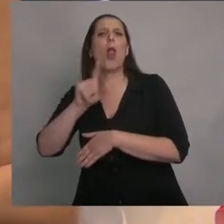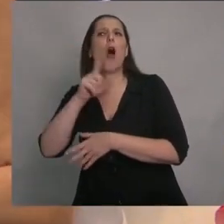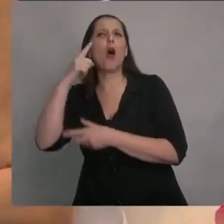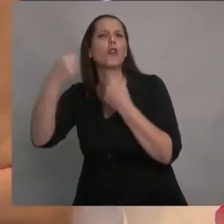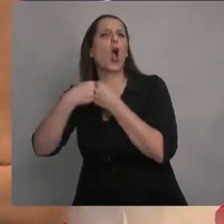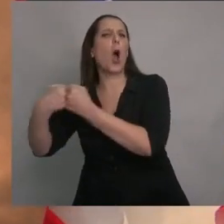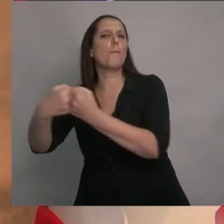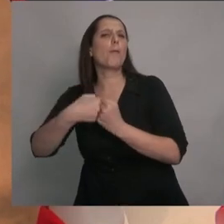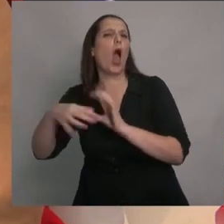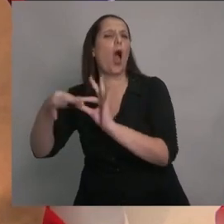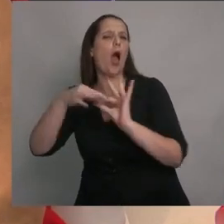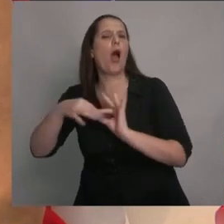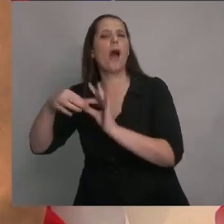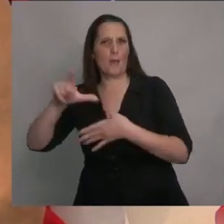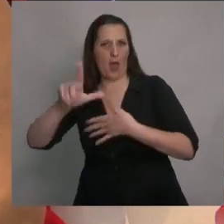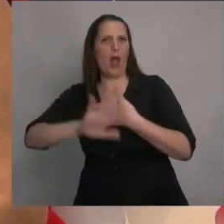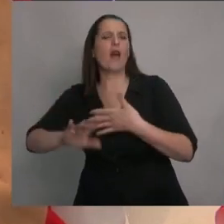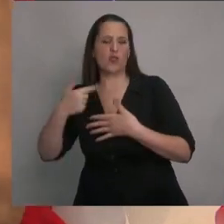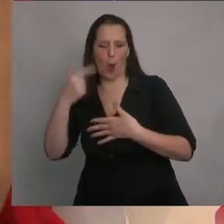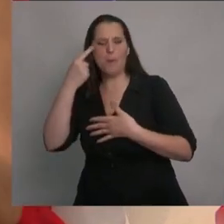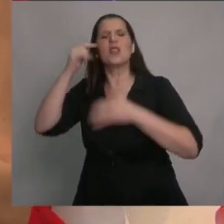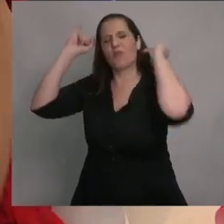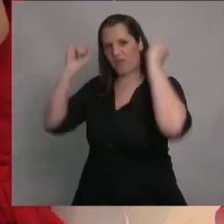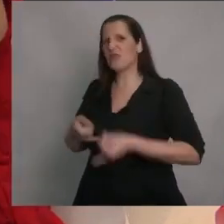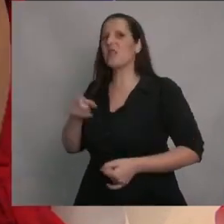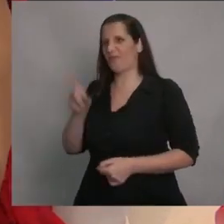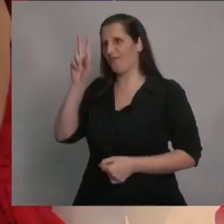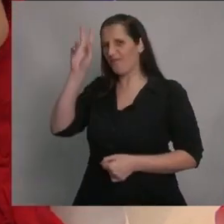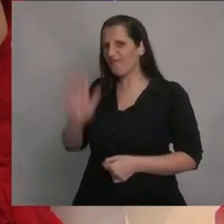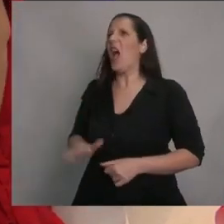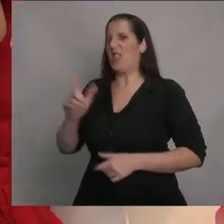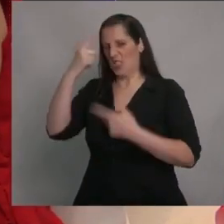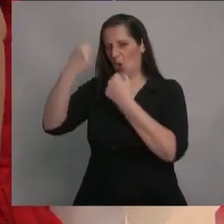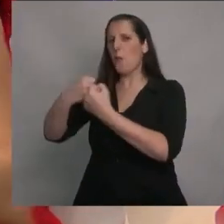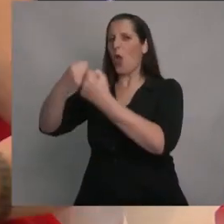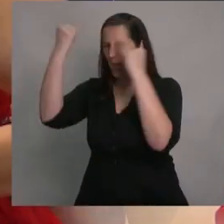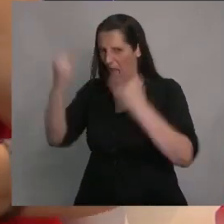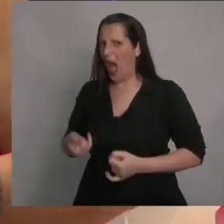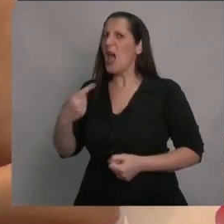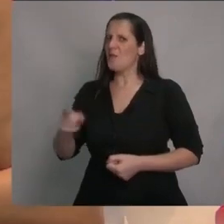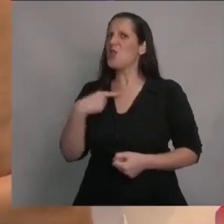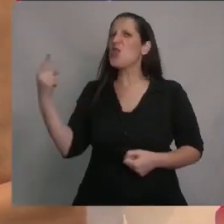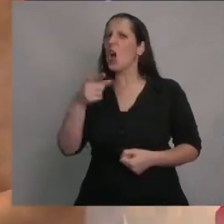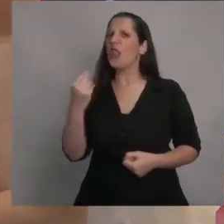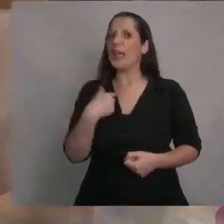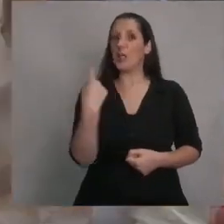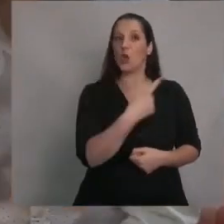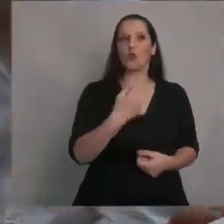en América Latina contra el futuro que deseamos, por lo menos la gran mayoría de los que estamos aquí